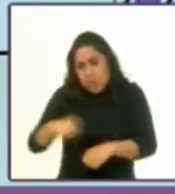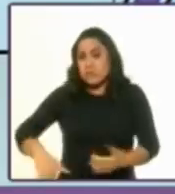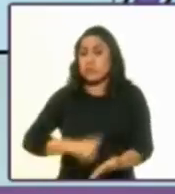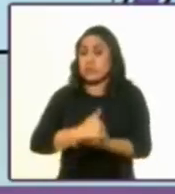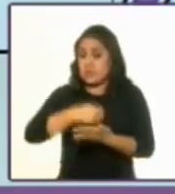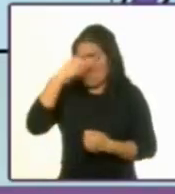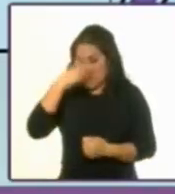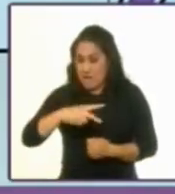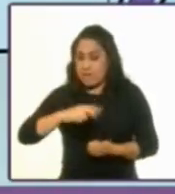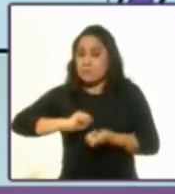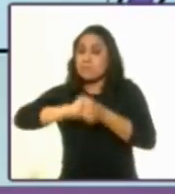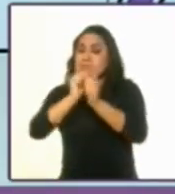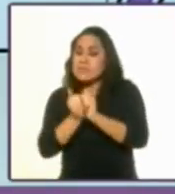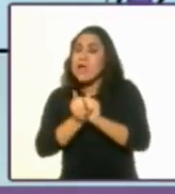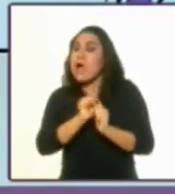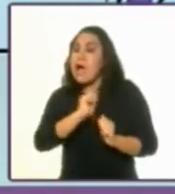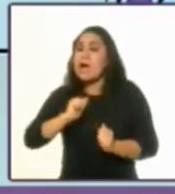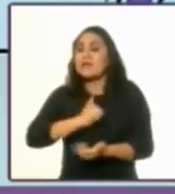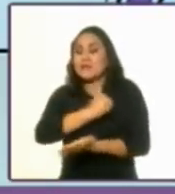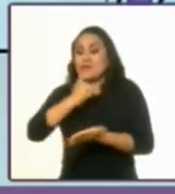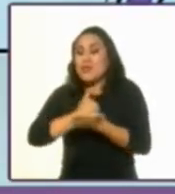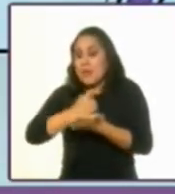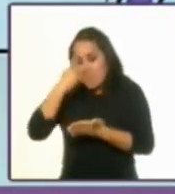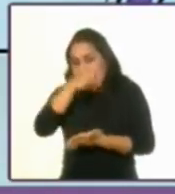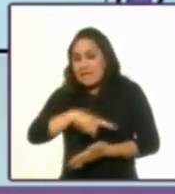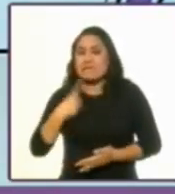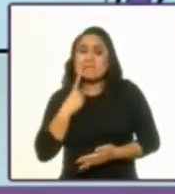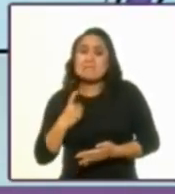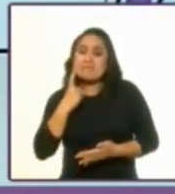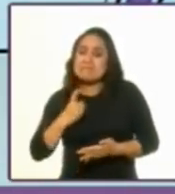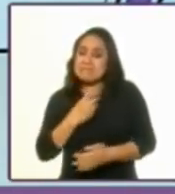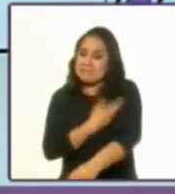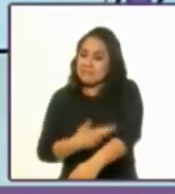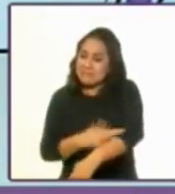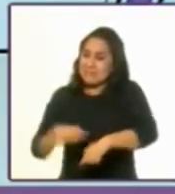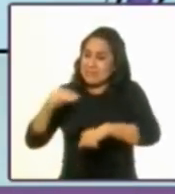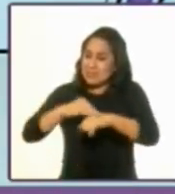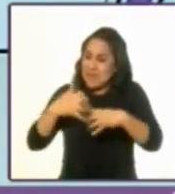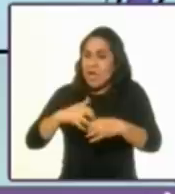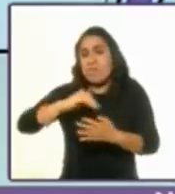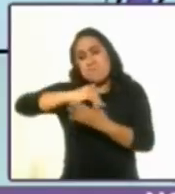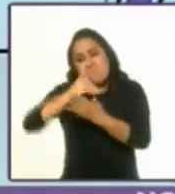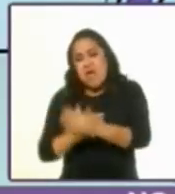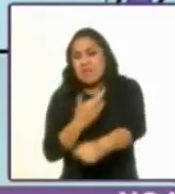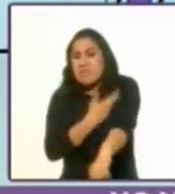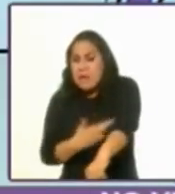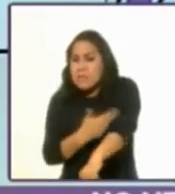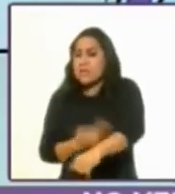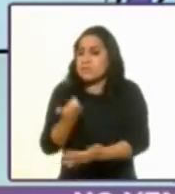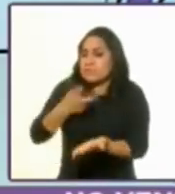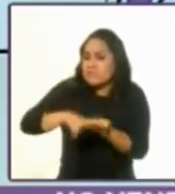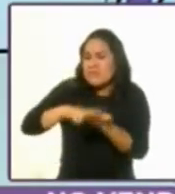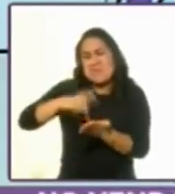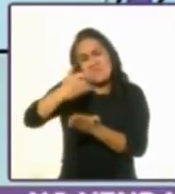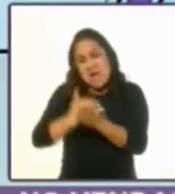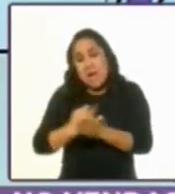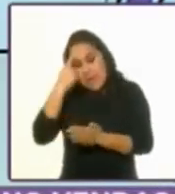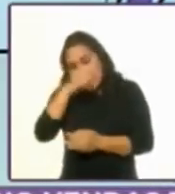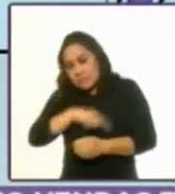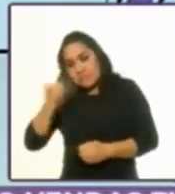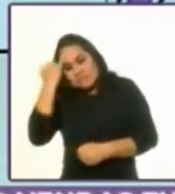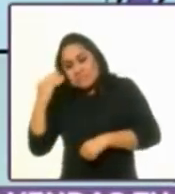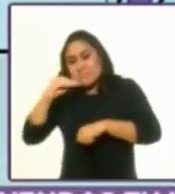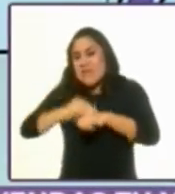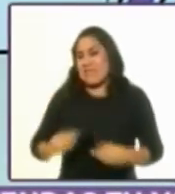de mexico en la ciudad de los emprendedores vamos a reducir los trámites y los costos para iniciar un negocio pero también vamos a